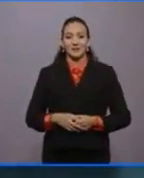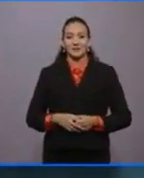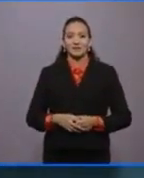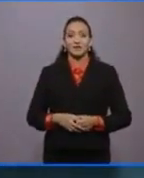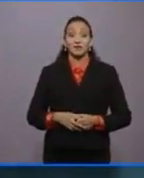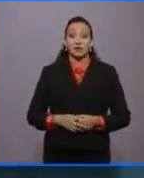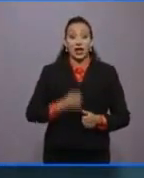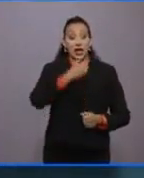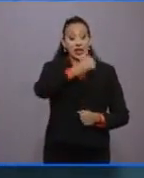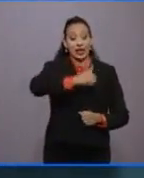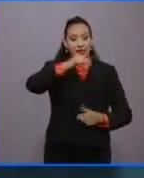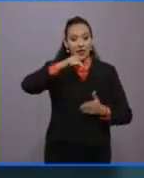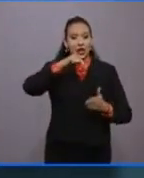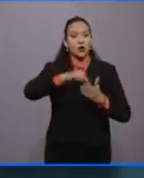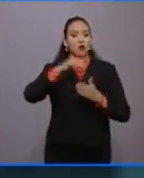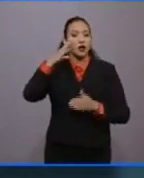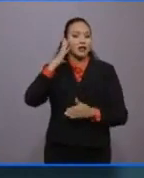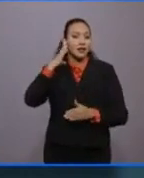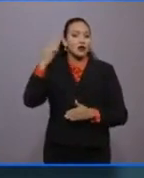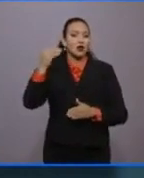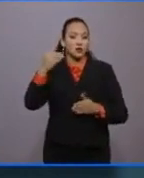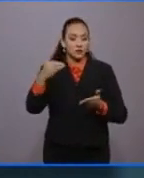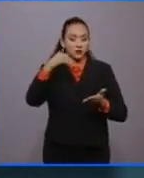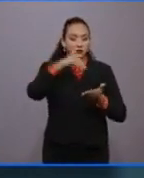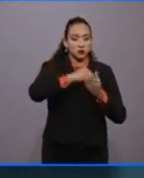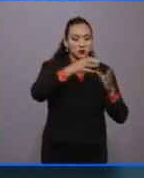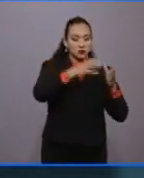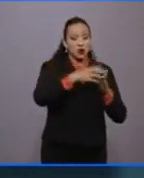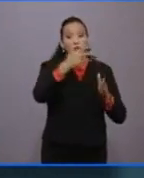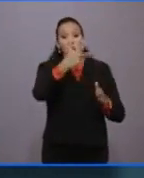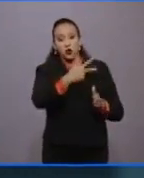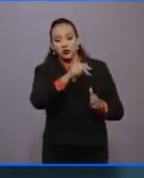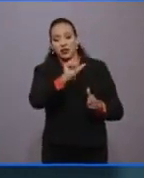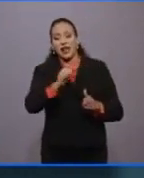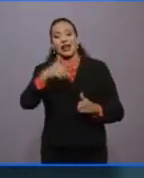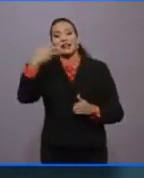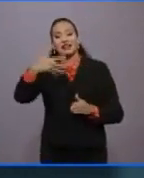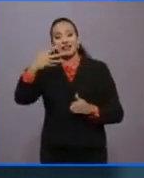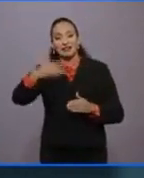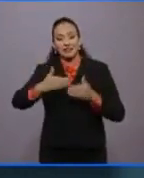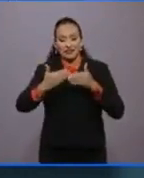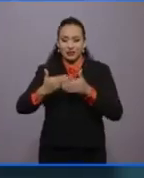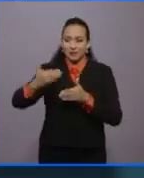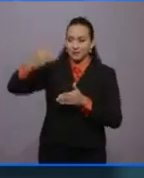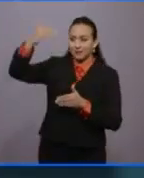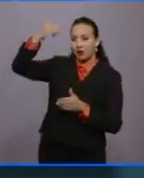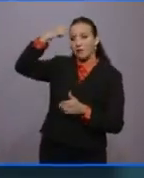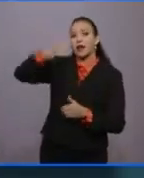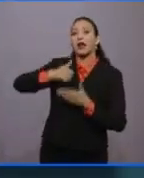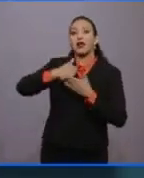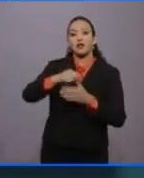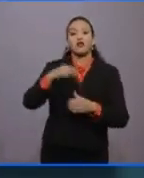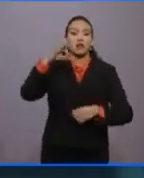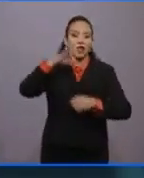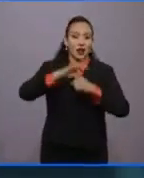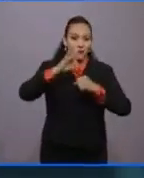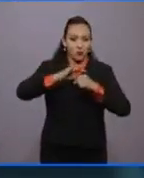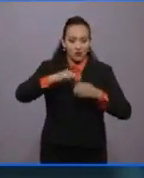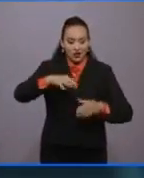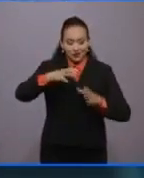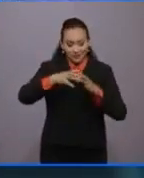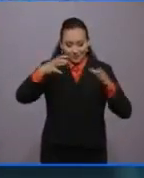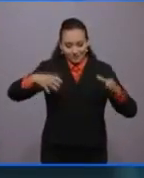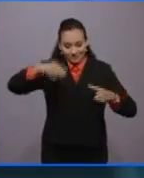En cada sección electoral de Colima se instalarán entre 8 y 15 mamparas para agilizar la votación en la elección del